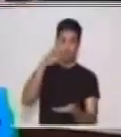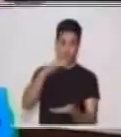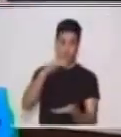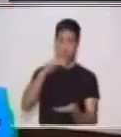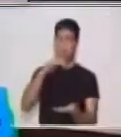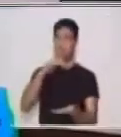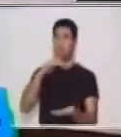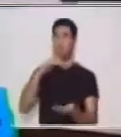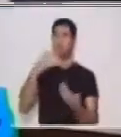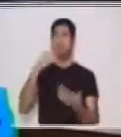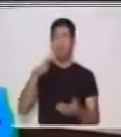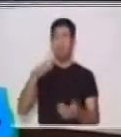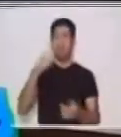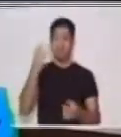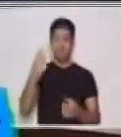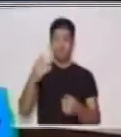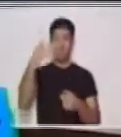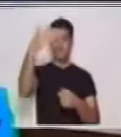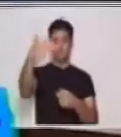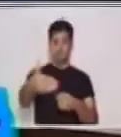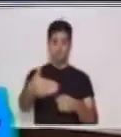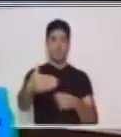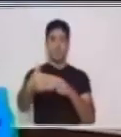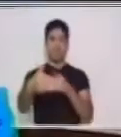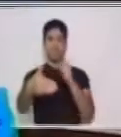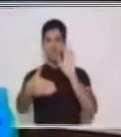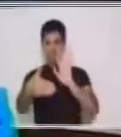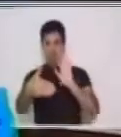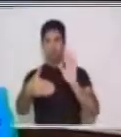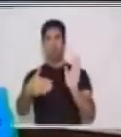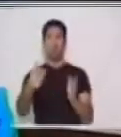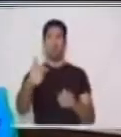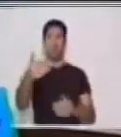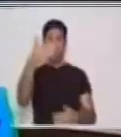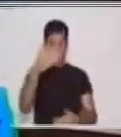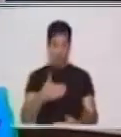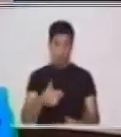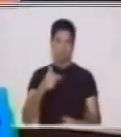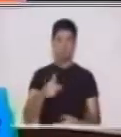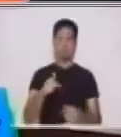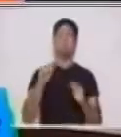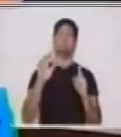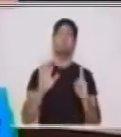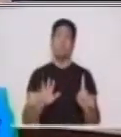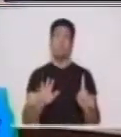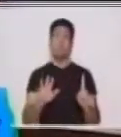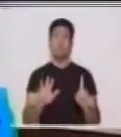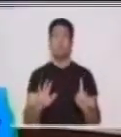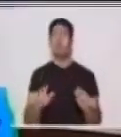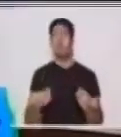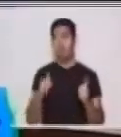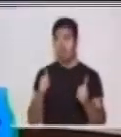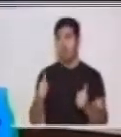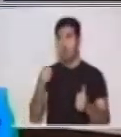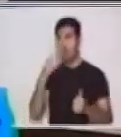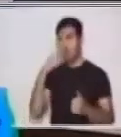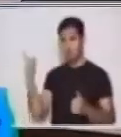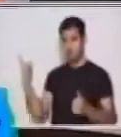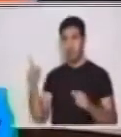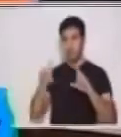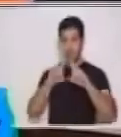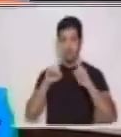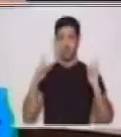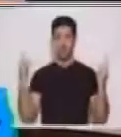lado. De este lado también tenemos otras 2 caras. Entonces, tenemos acá 4 caras